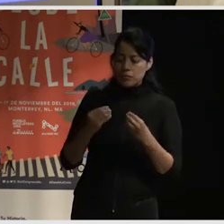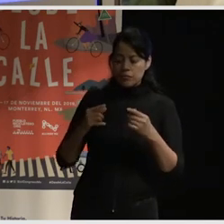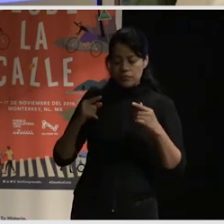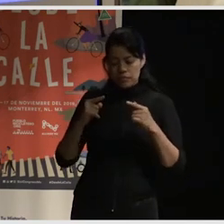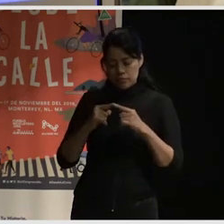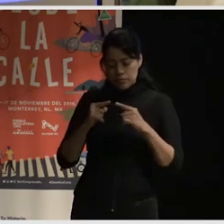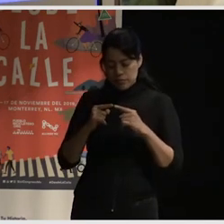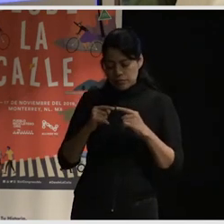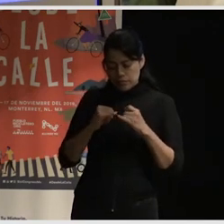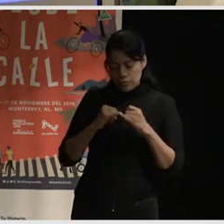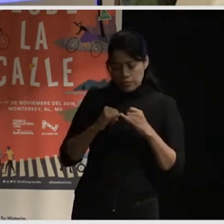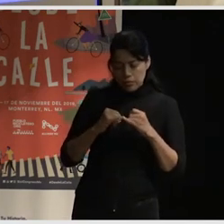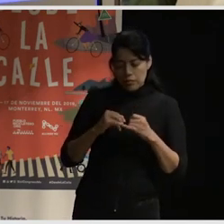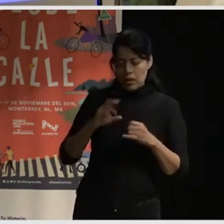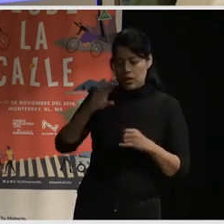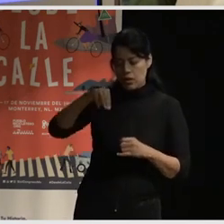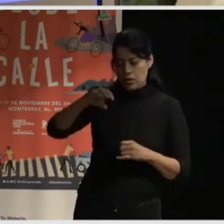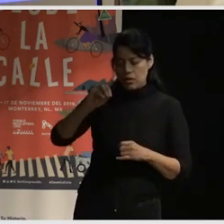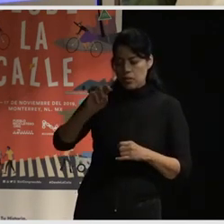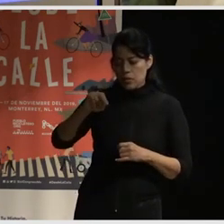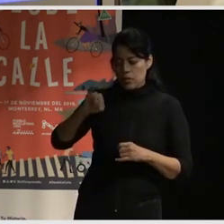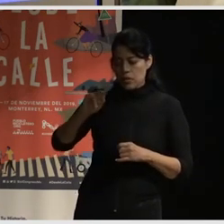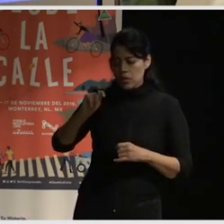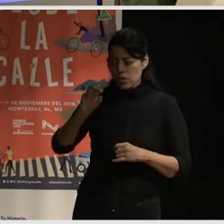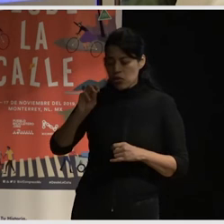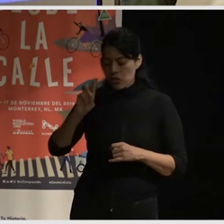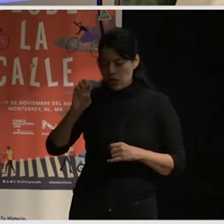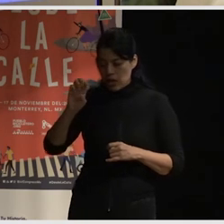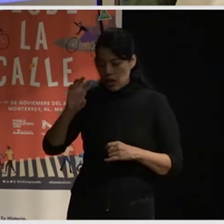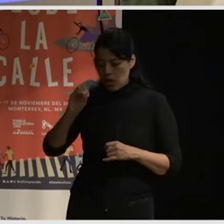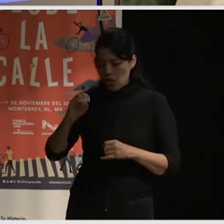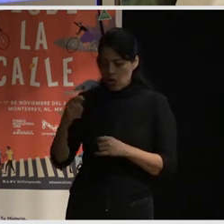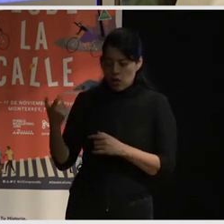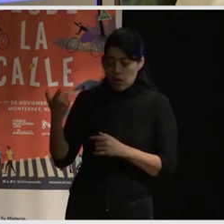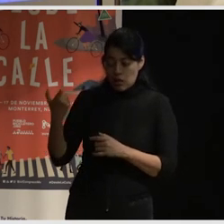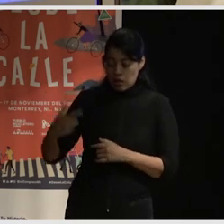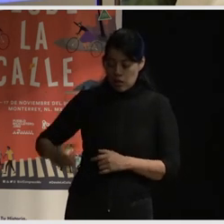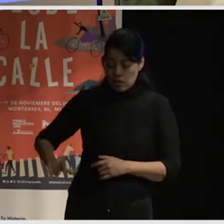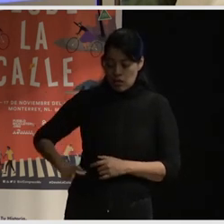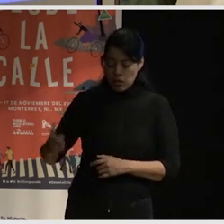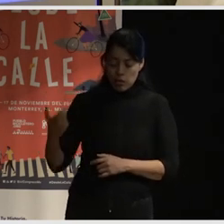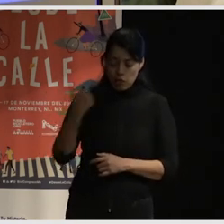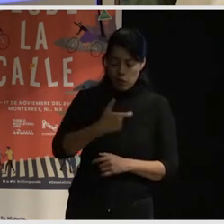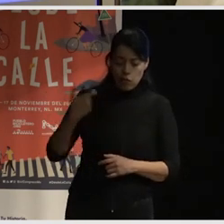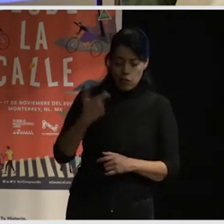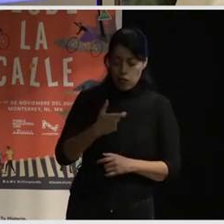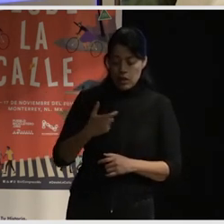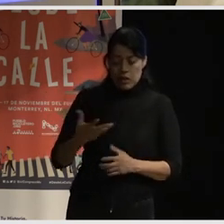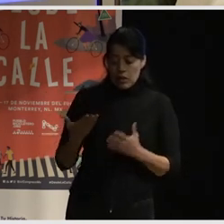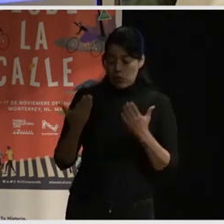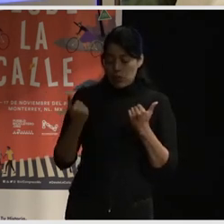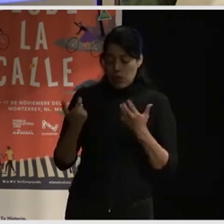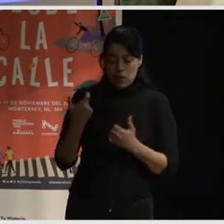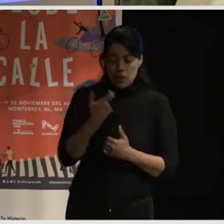las redes de monitoreo entonces ahí ese es uno de las luchas que tenemos que hacer y apoyar al gobierno en ese sentido